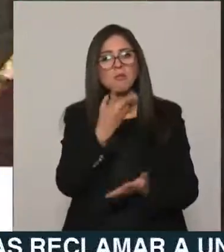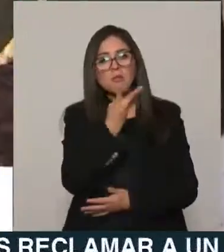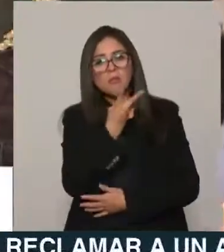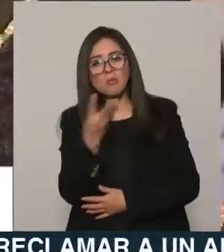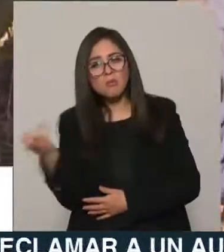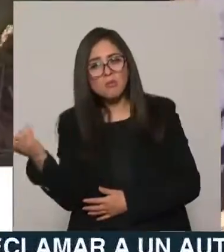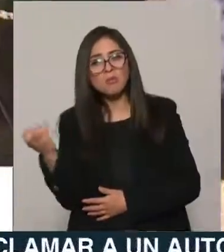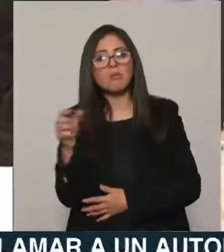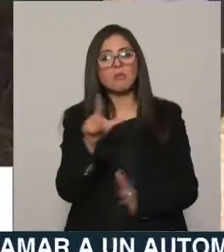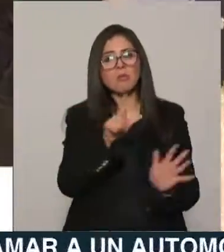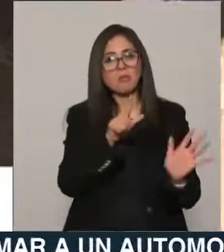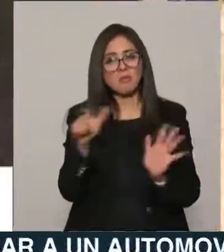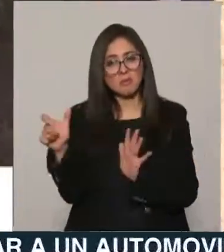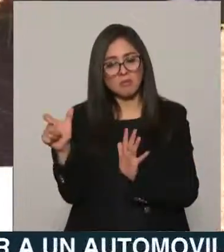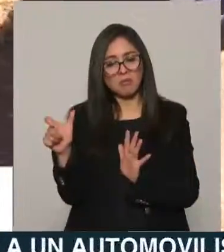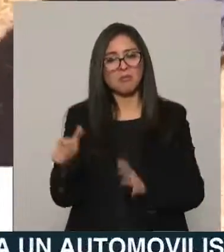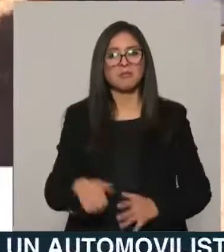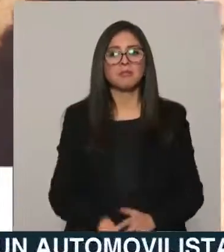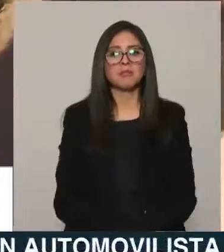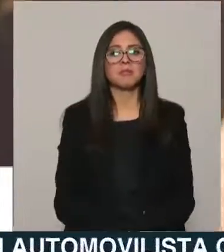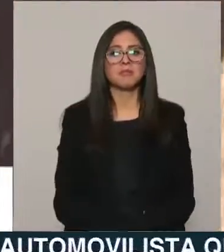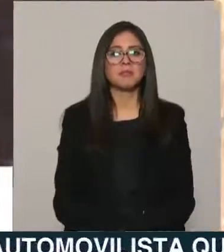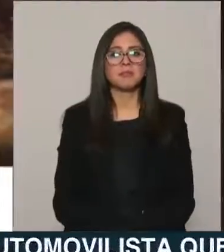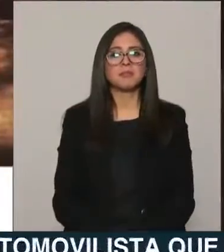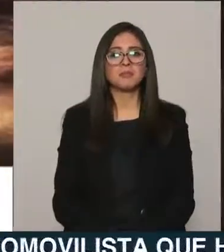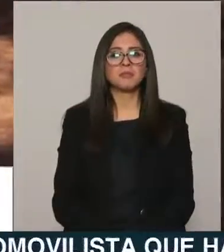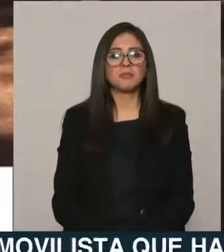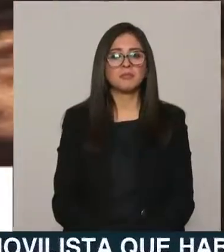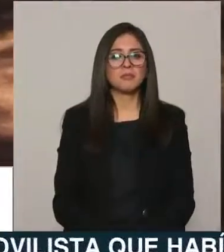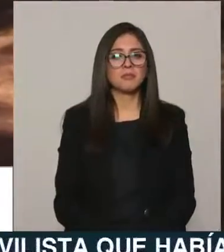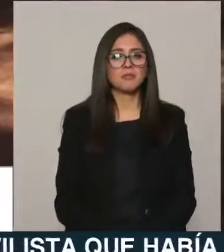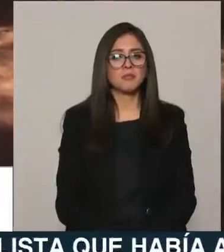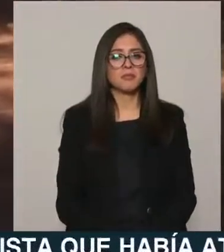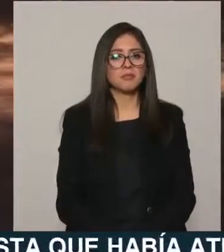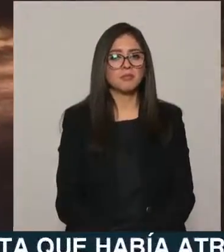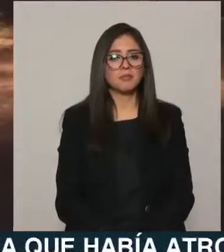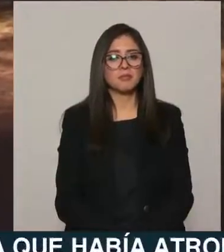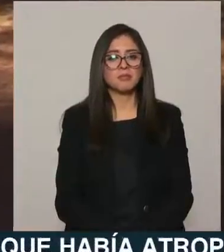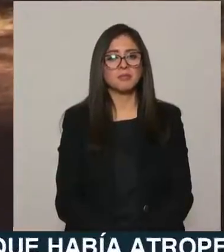400 y los 700 pesos. Con imágenes de Jorge Barajas, Víctor Diego, 21 Noticias.